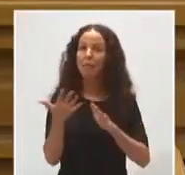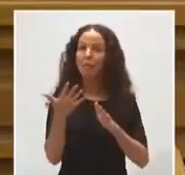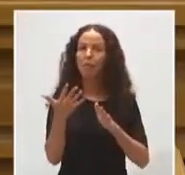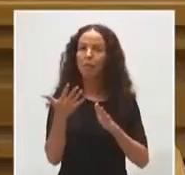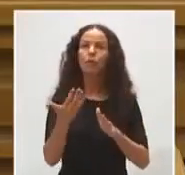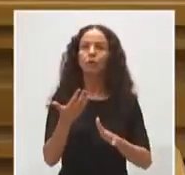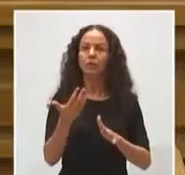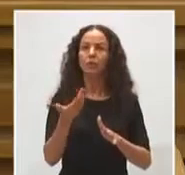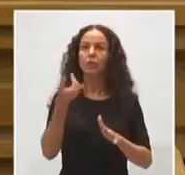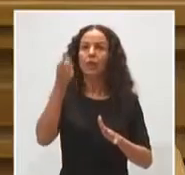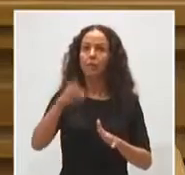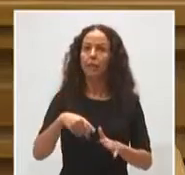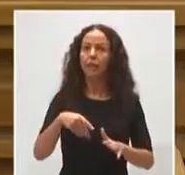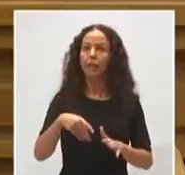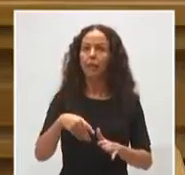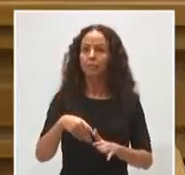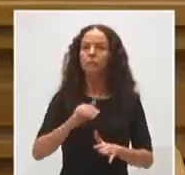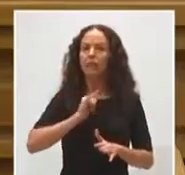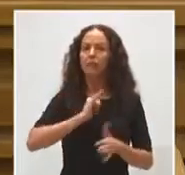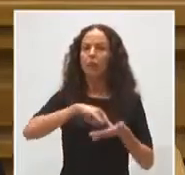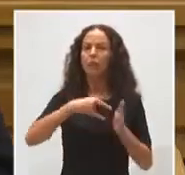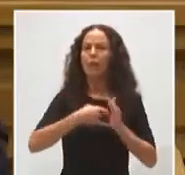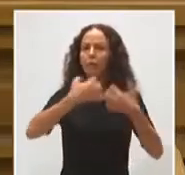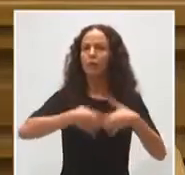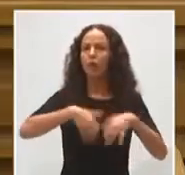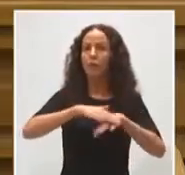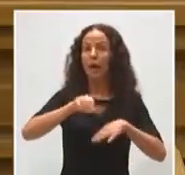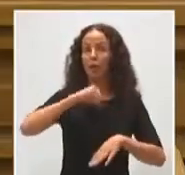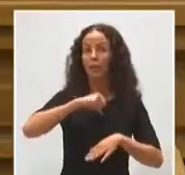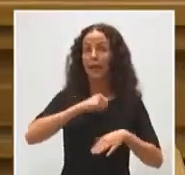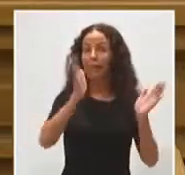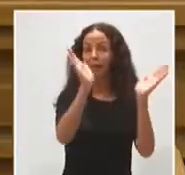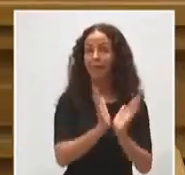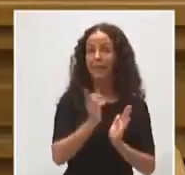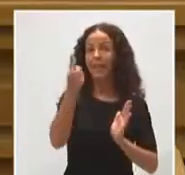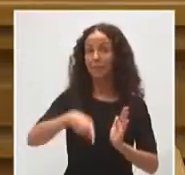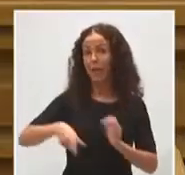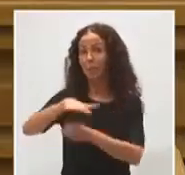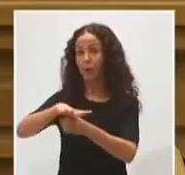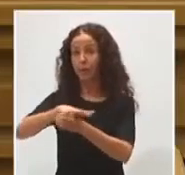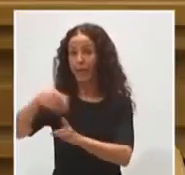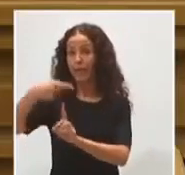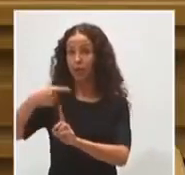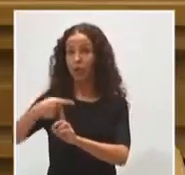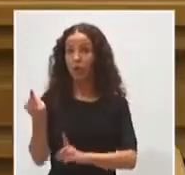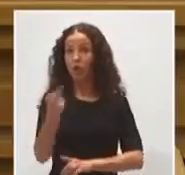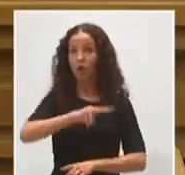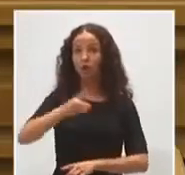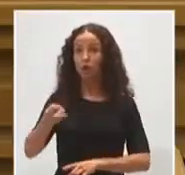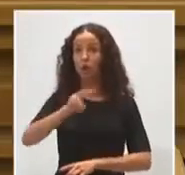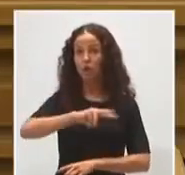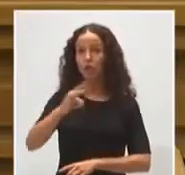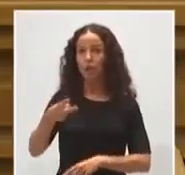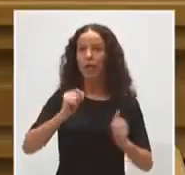definitivamente el plan funcional para que los hospitales del valle y el hospital provincial de toledo se empiecen a